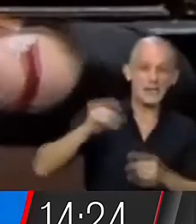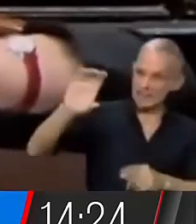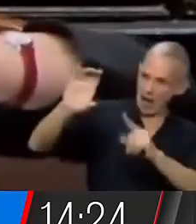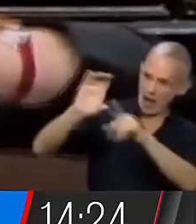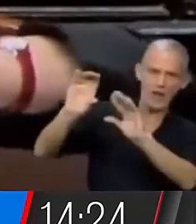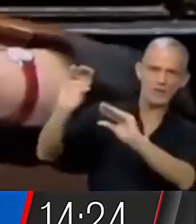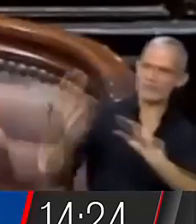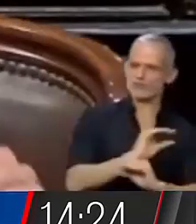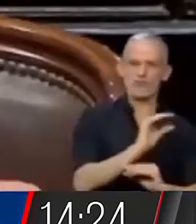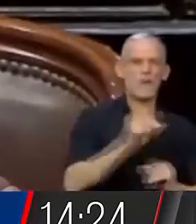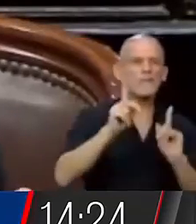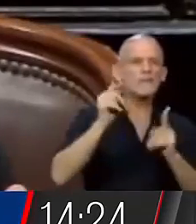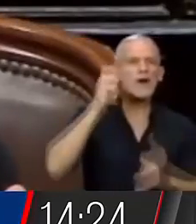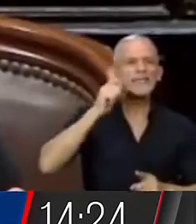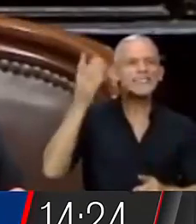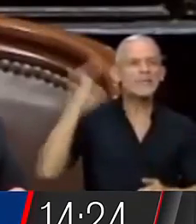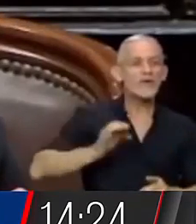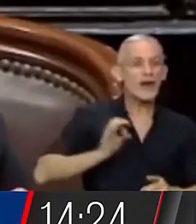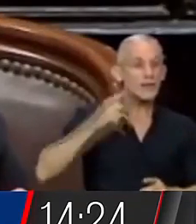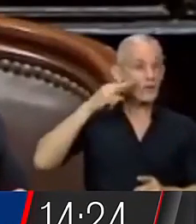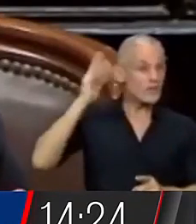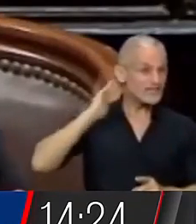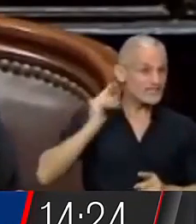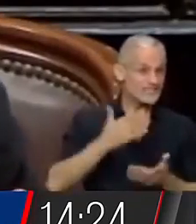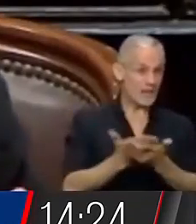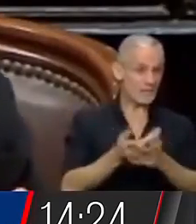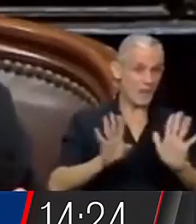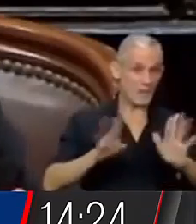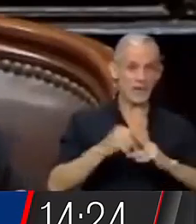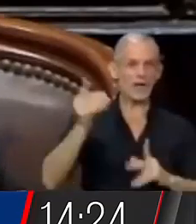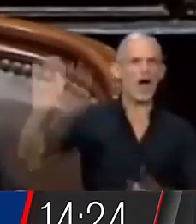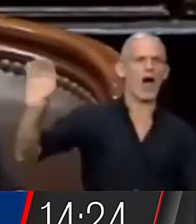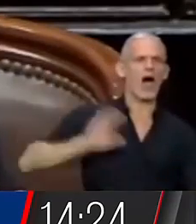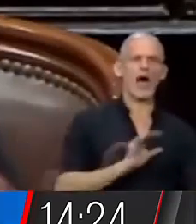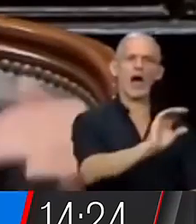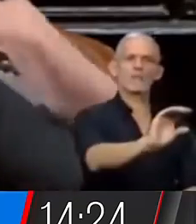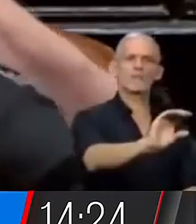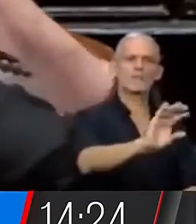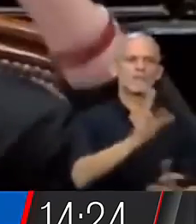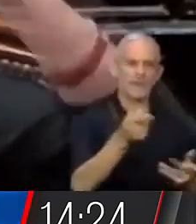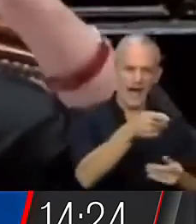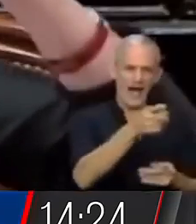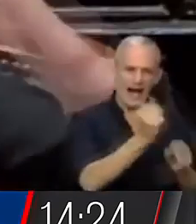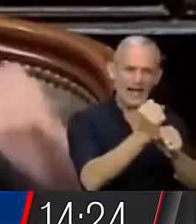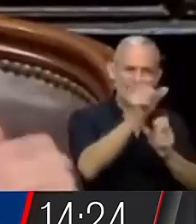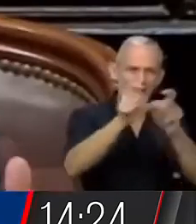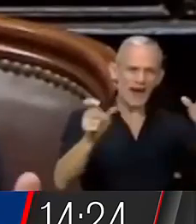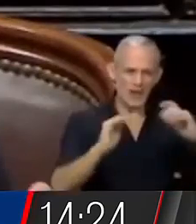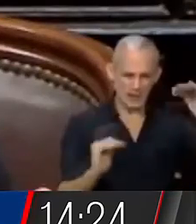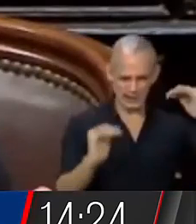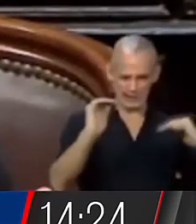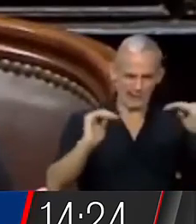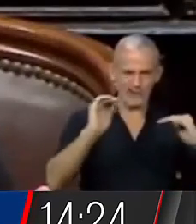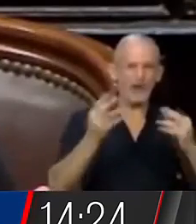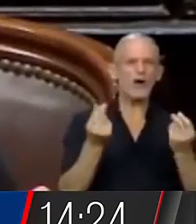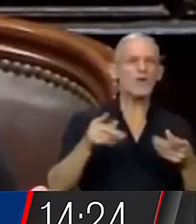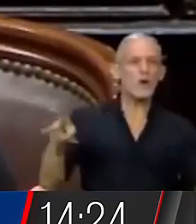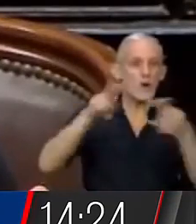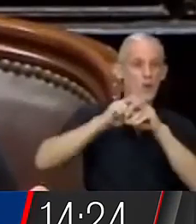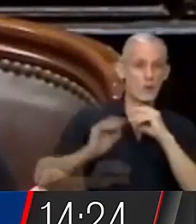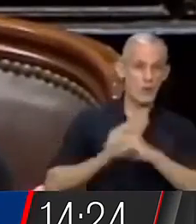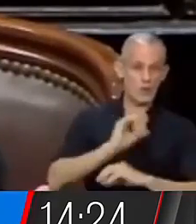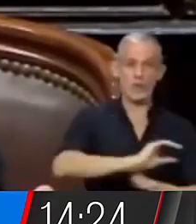lo proponía Axel Kicillof en el 2016, y le transferimos al trabajo para equilibrar realmente el reparto del